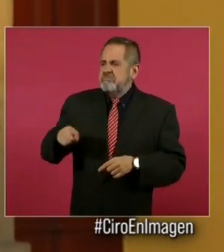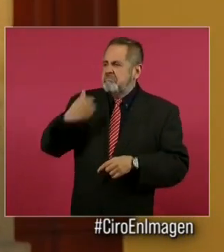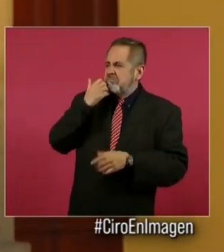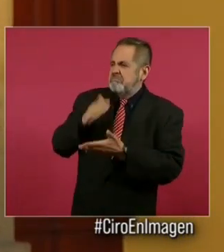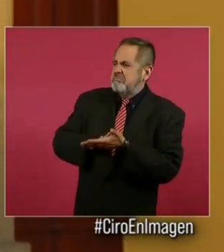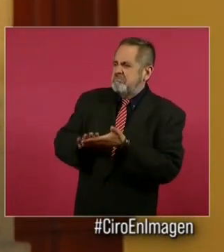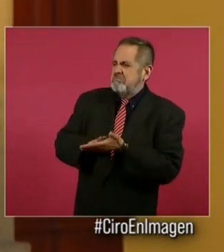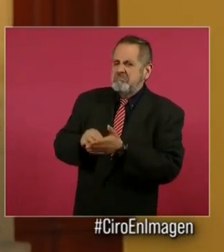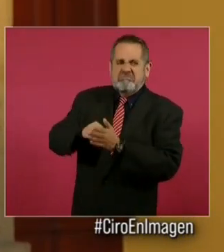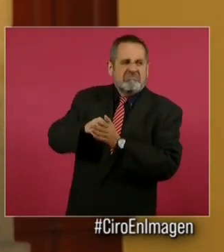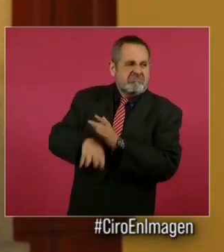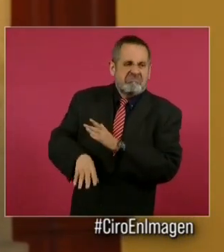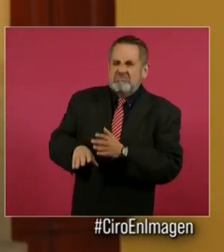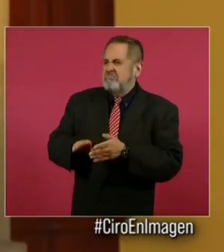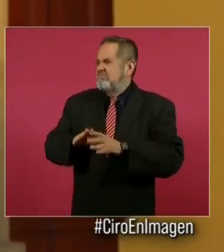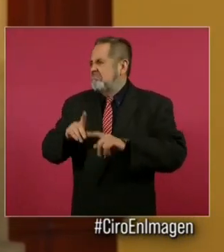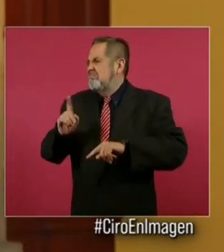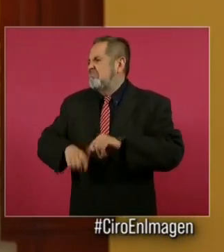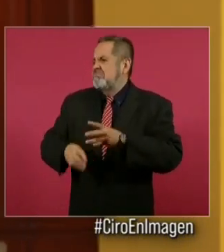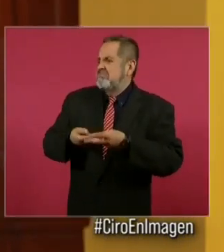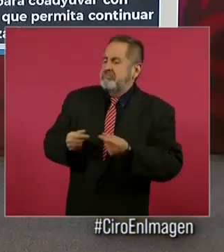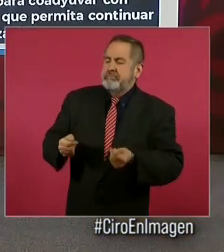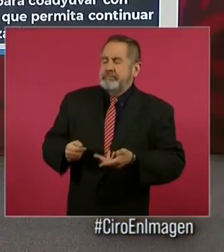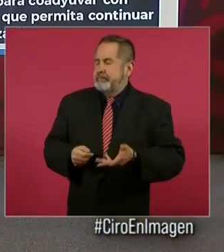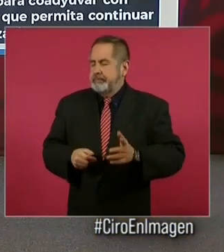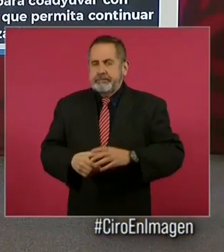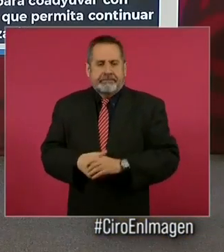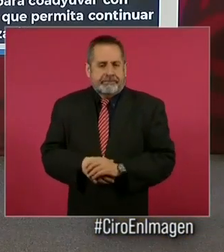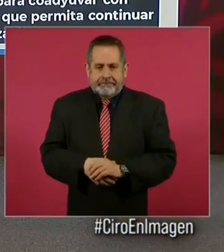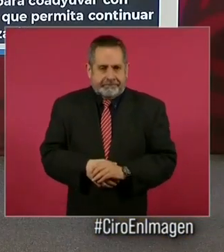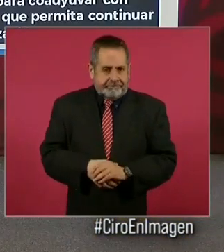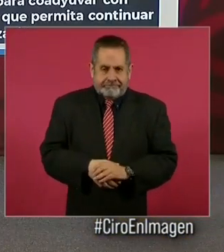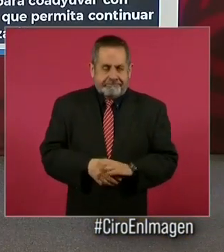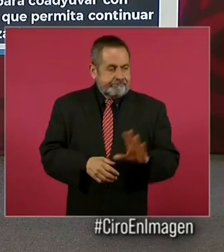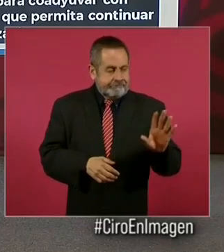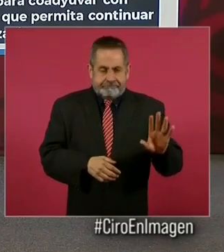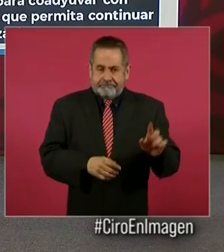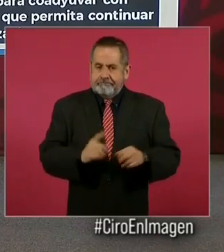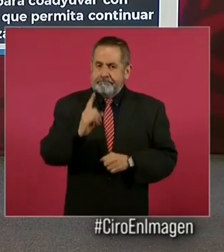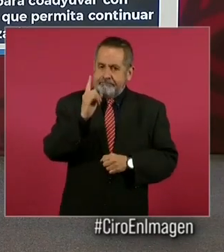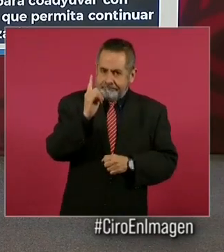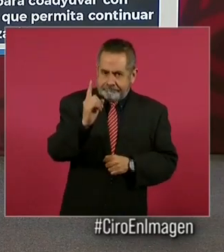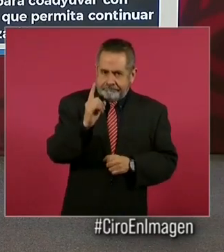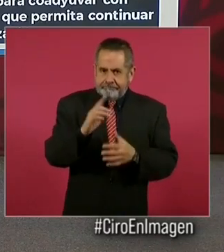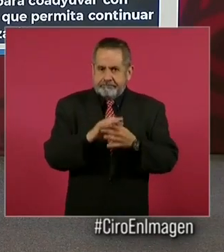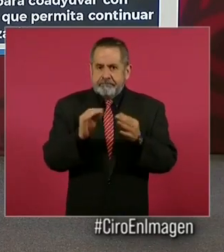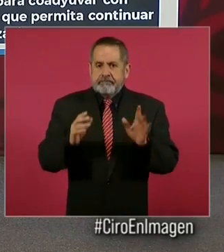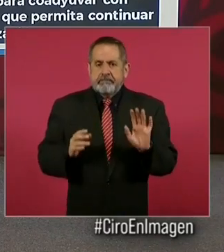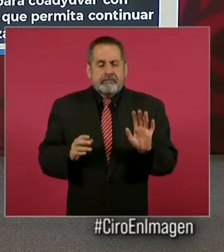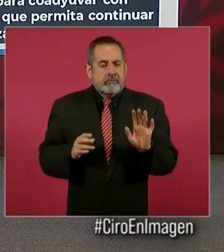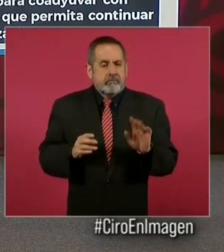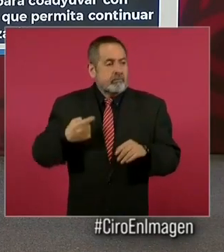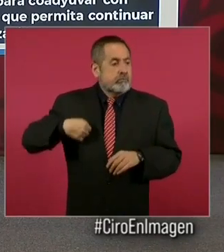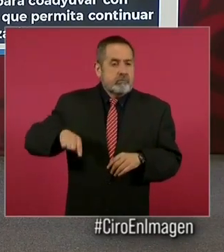desaparecidos y aclarando que, número uno, pues no estamos